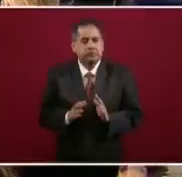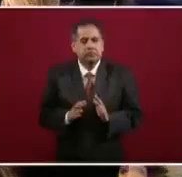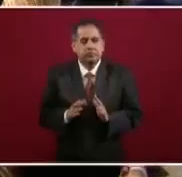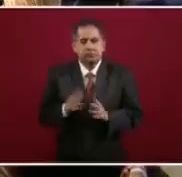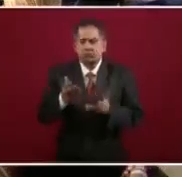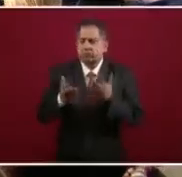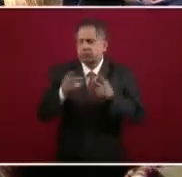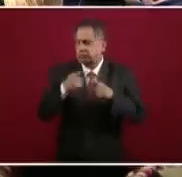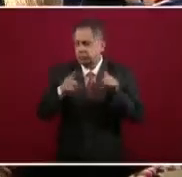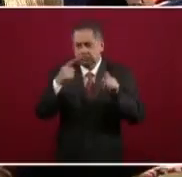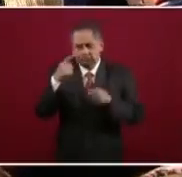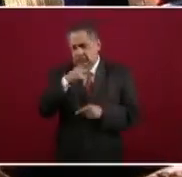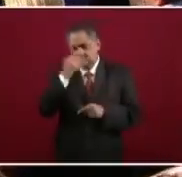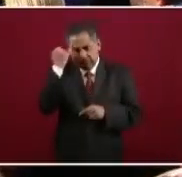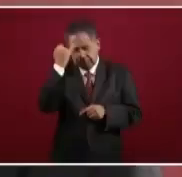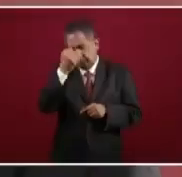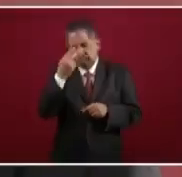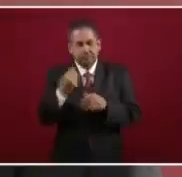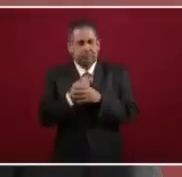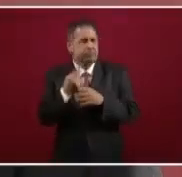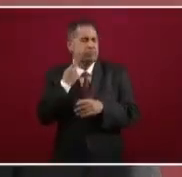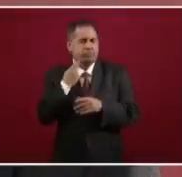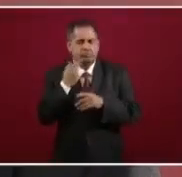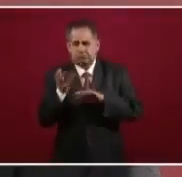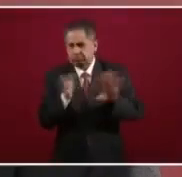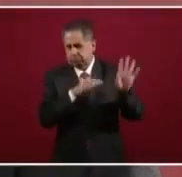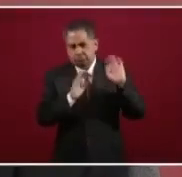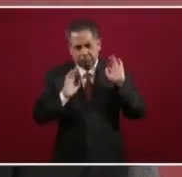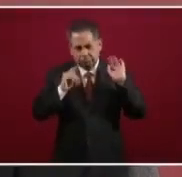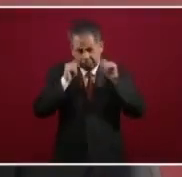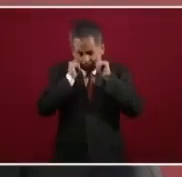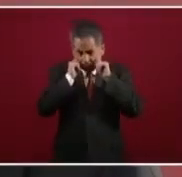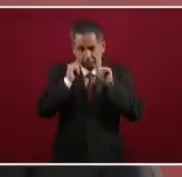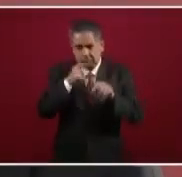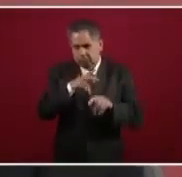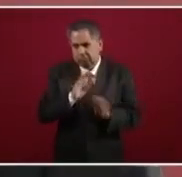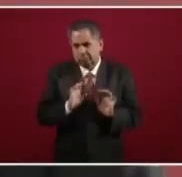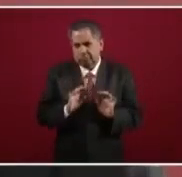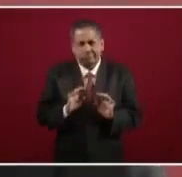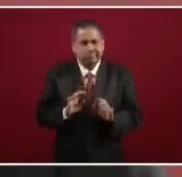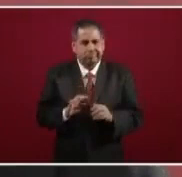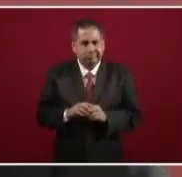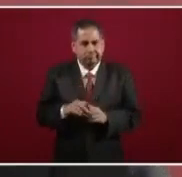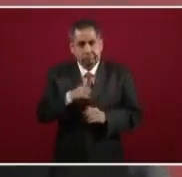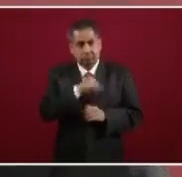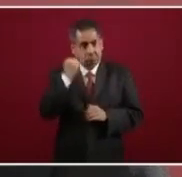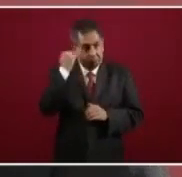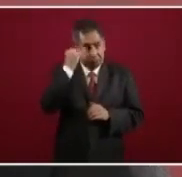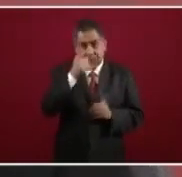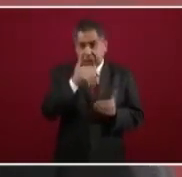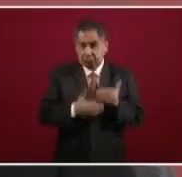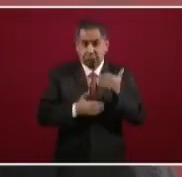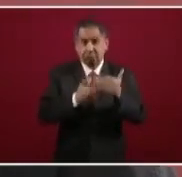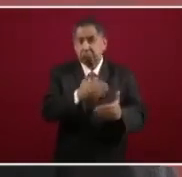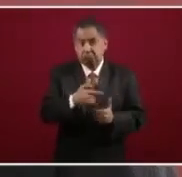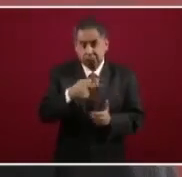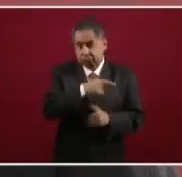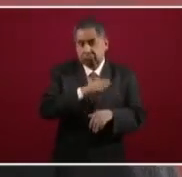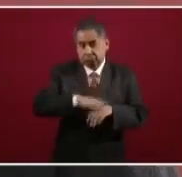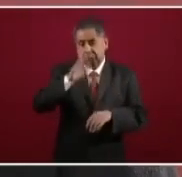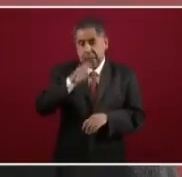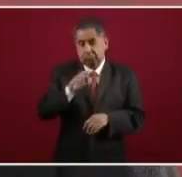independientemente de sus ideas políticas que fueron de avanzada después